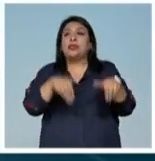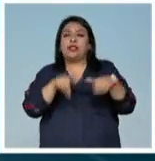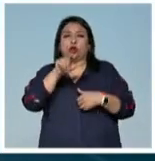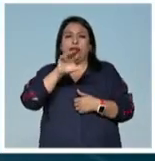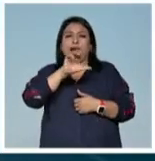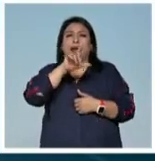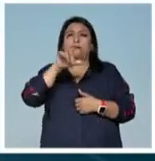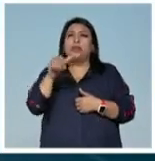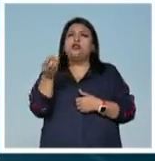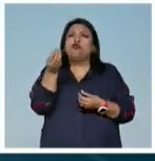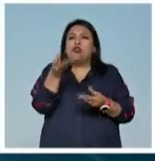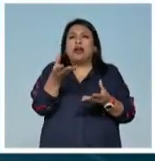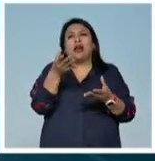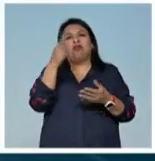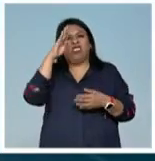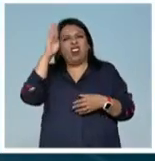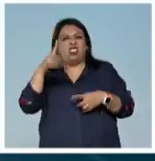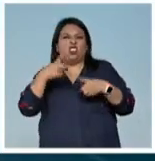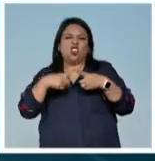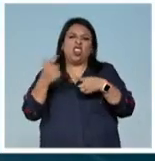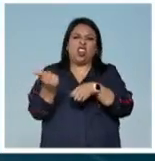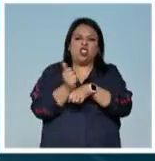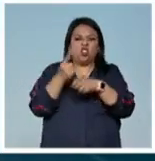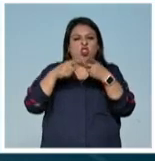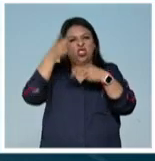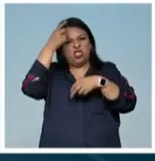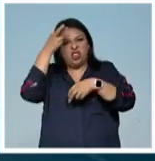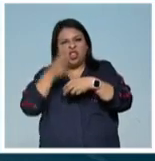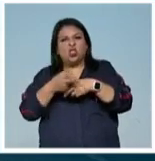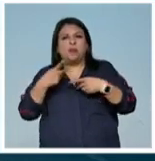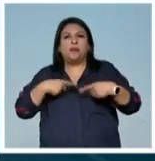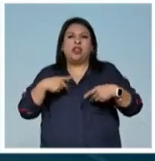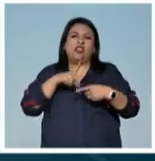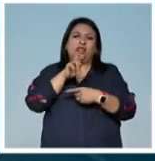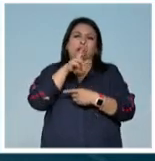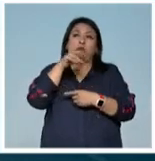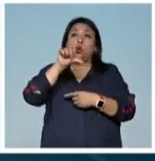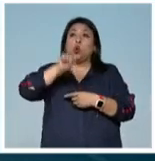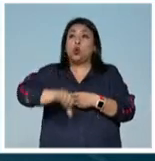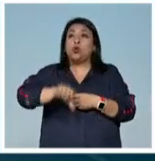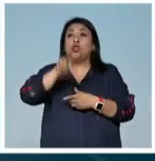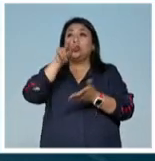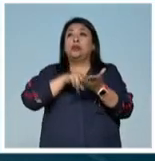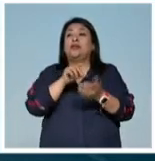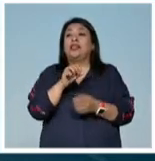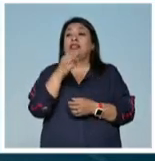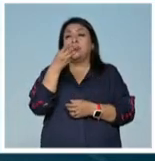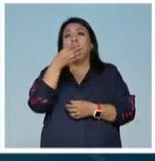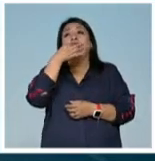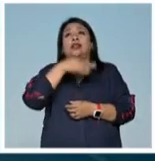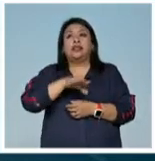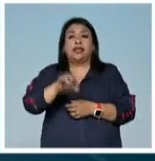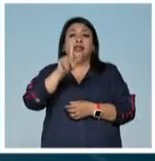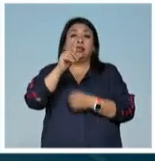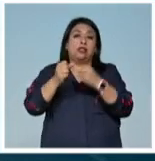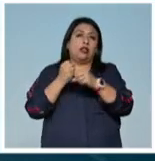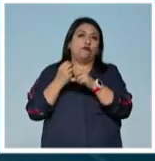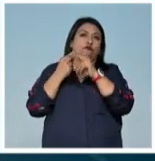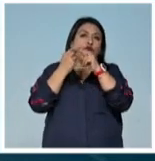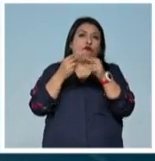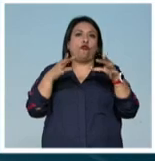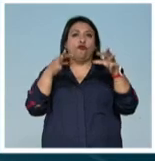Capilla se ha nutrido del talento de actores, directores y dramaturgos, y este 2023 celebra sus 7 décadas de